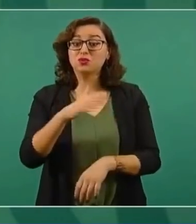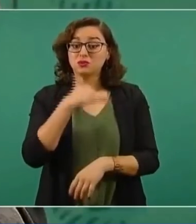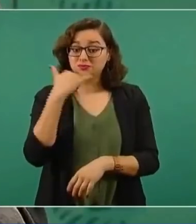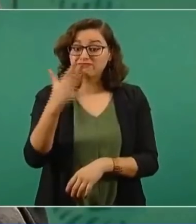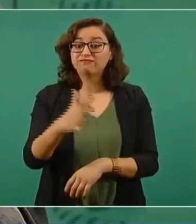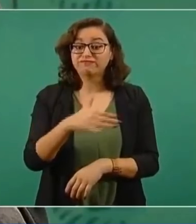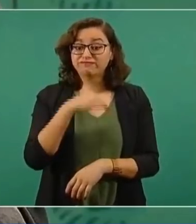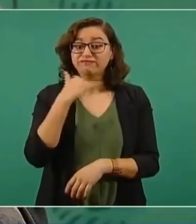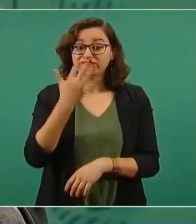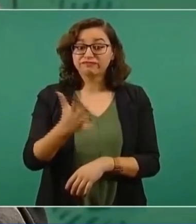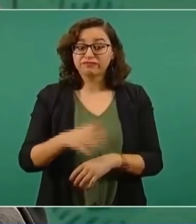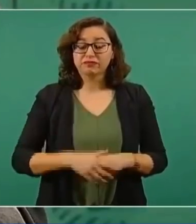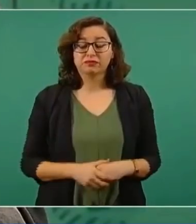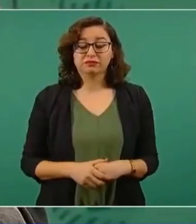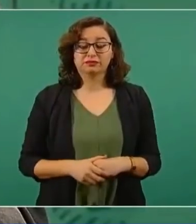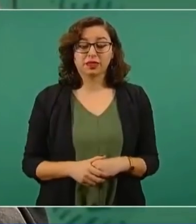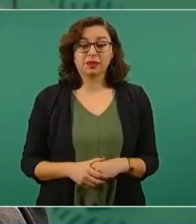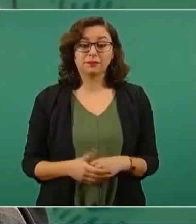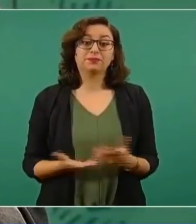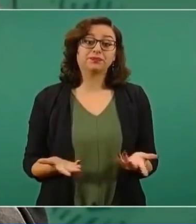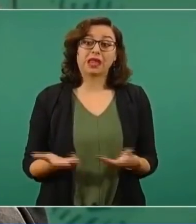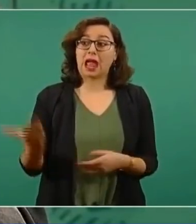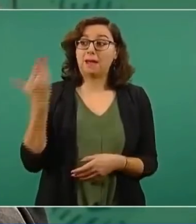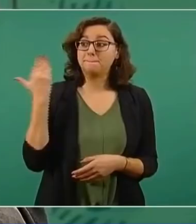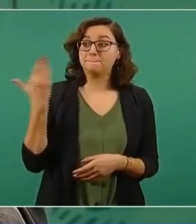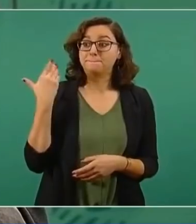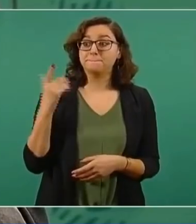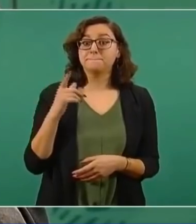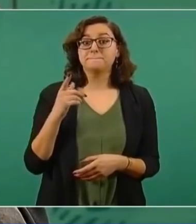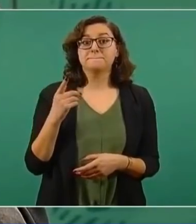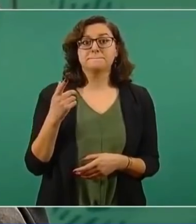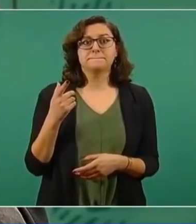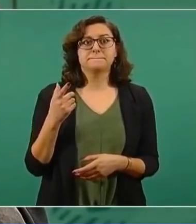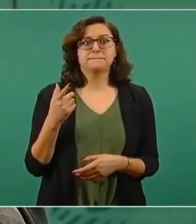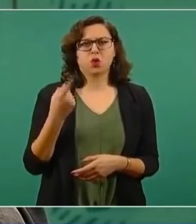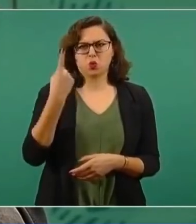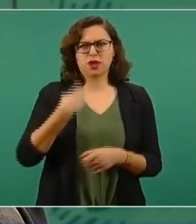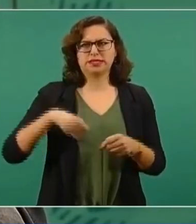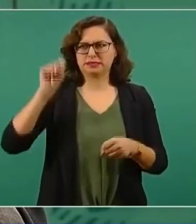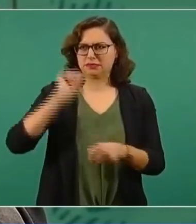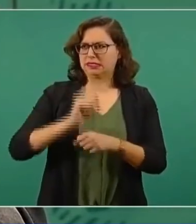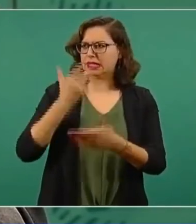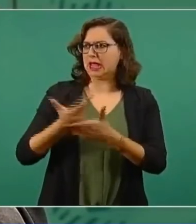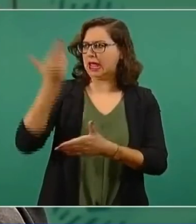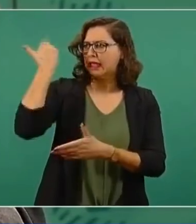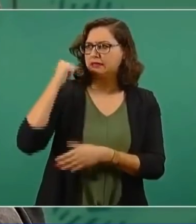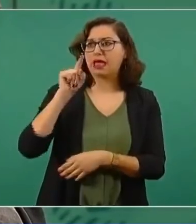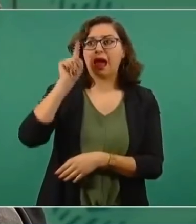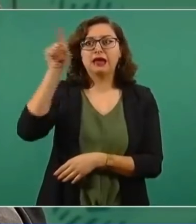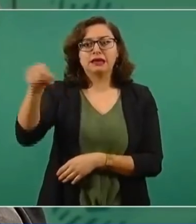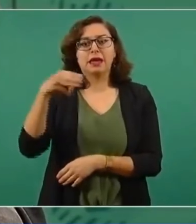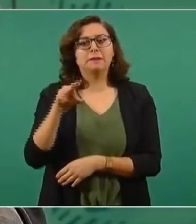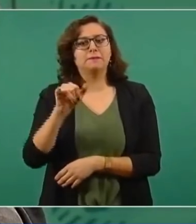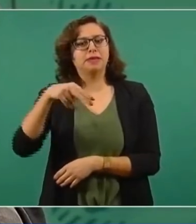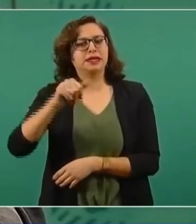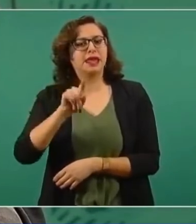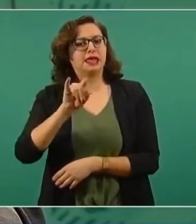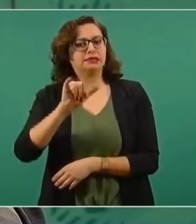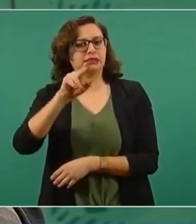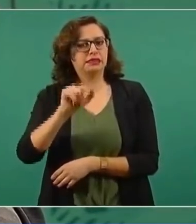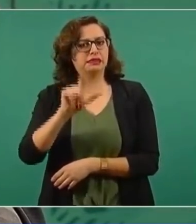estar en Minatitlán hace una semana y